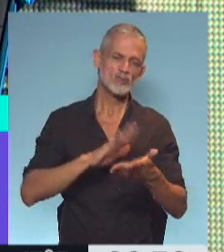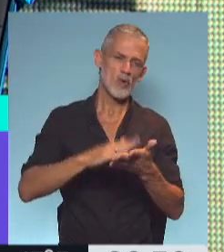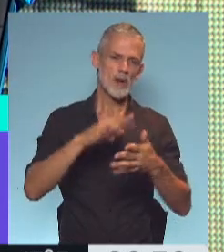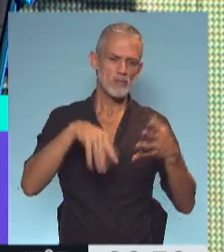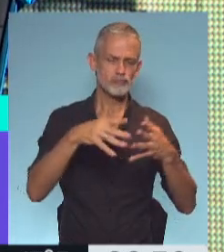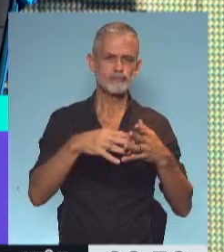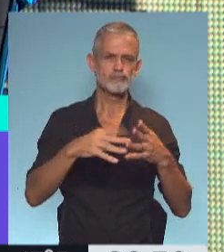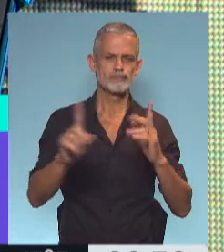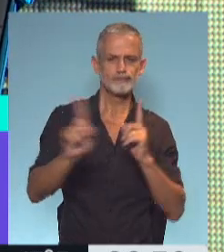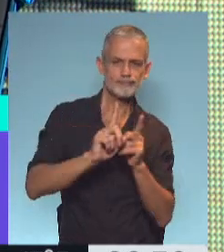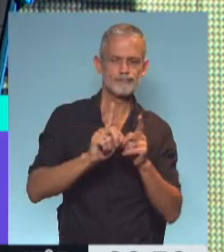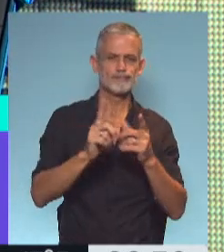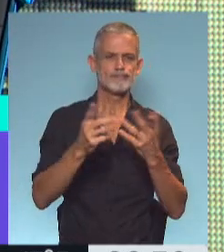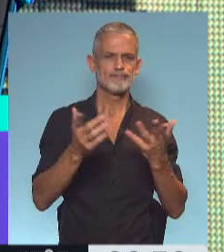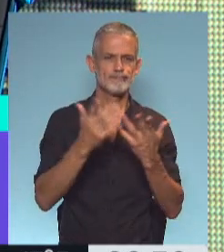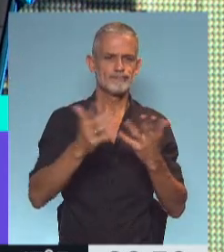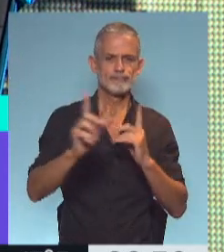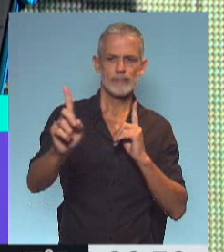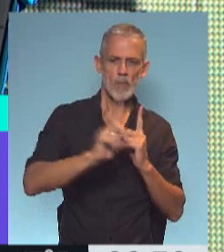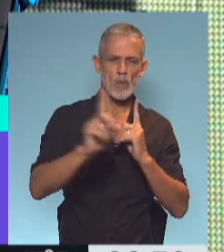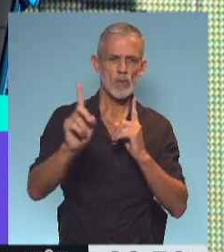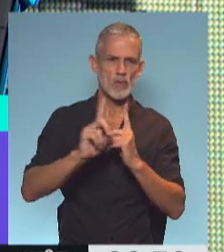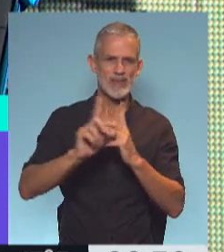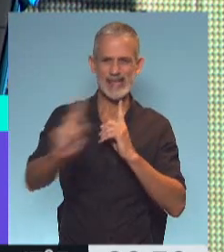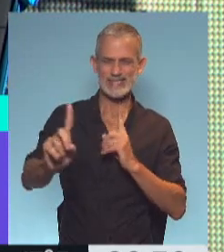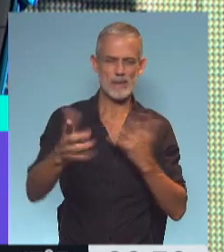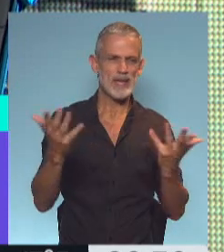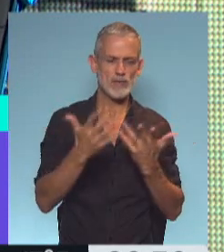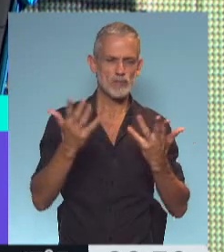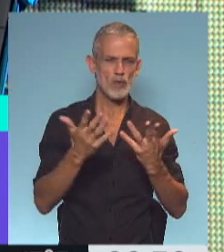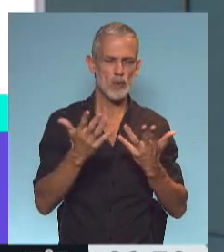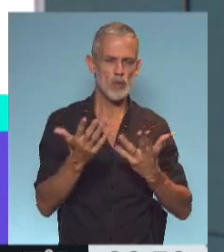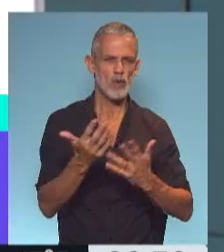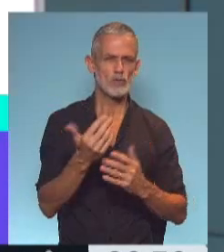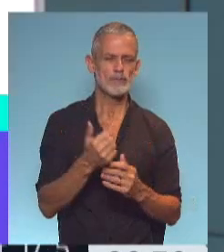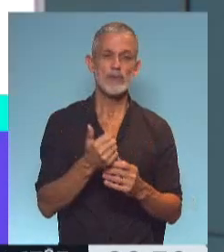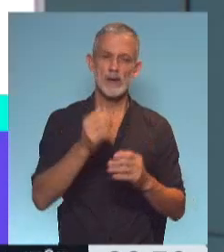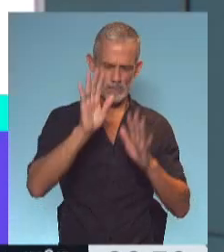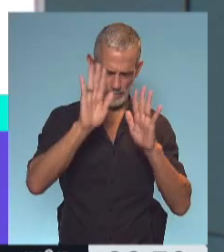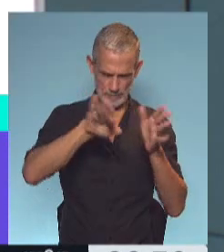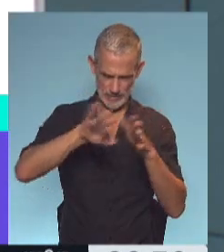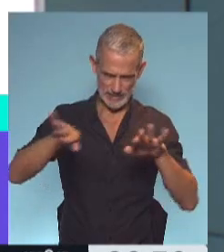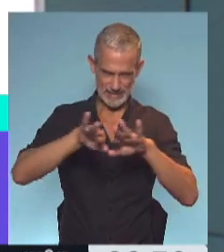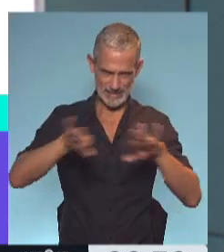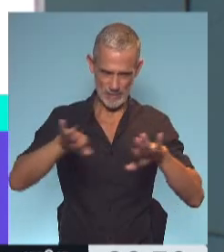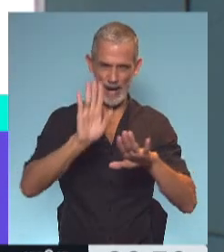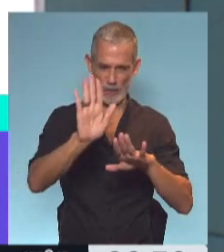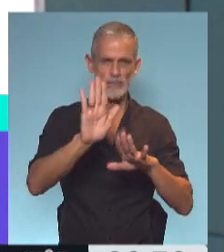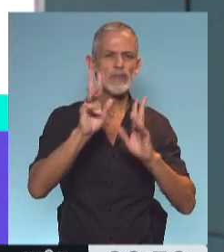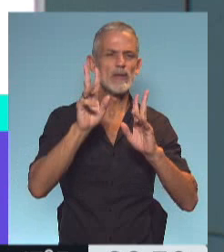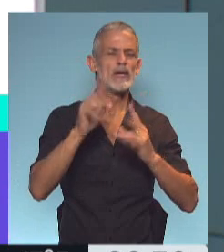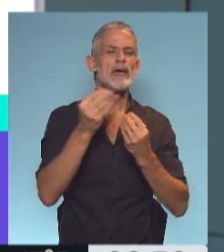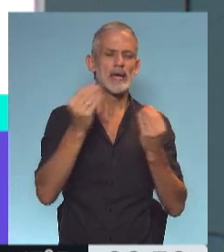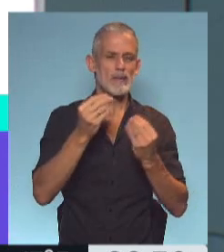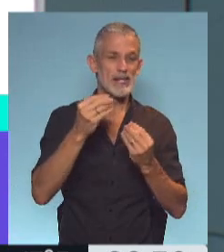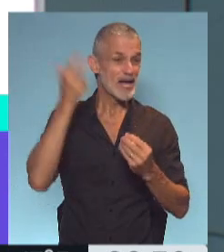medidas restrictivas? Es decir, ¿seguimos con medidas restrictivas porque hay una sola dosis de vacuna? No, son dos cosas separadas. A ver. Veamos lo que le está